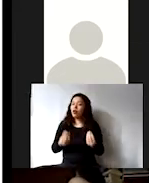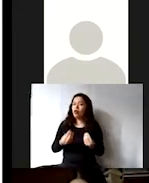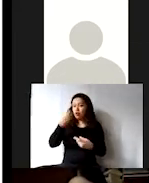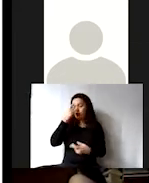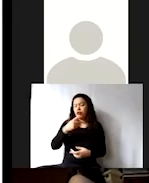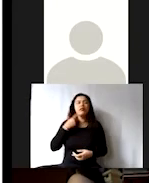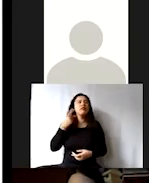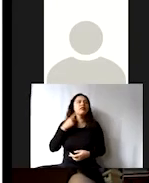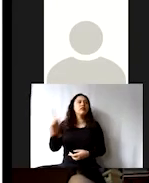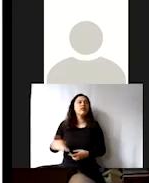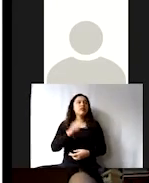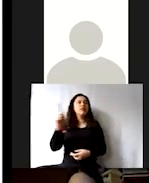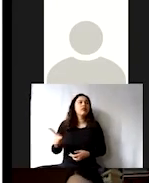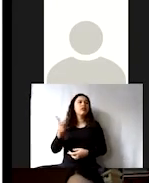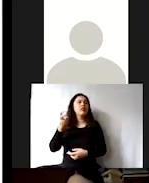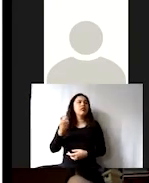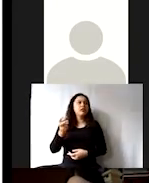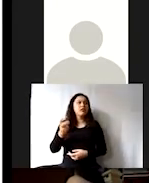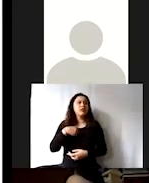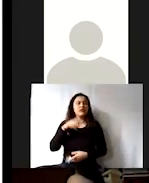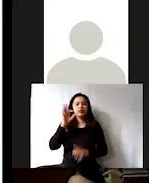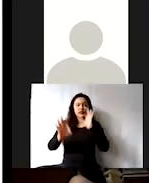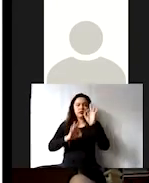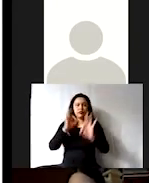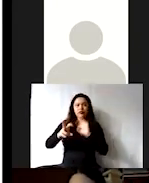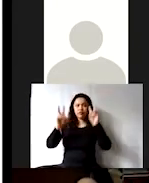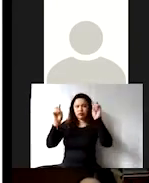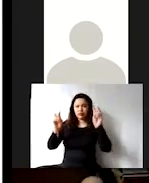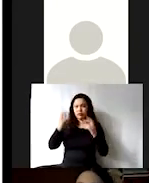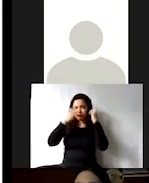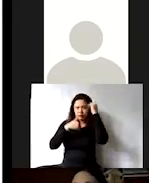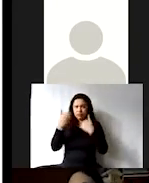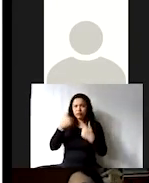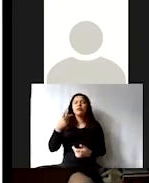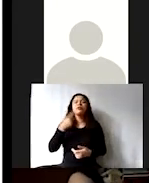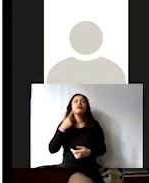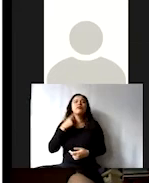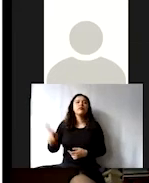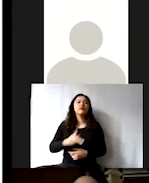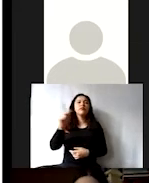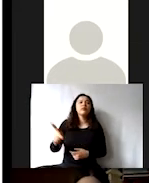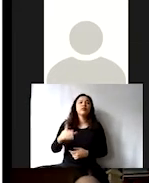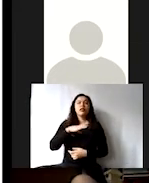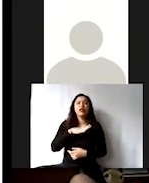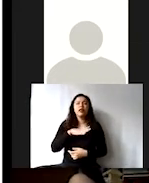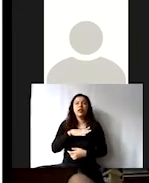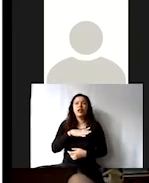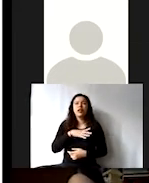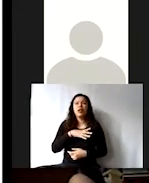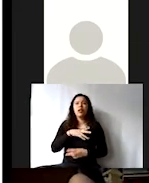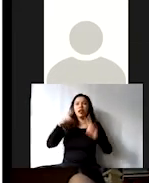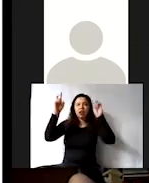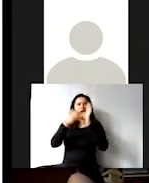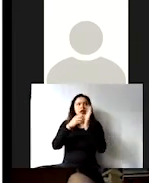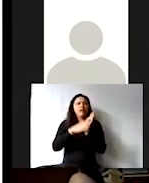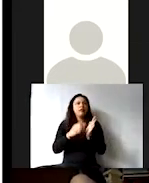políticas públicas. Eso es algo que sí quiero tratar con ustedes, la política pública que tiene el tema de la Agenda